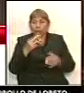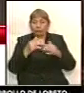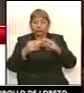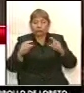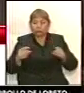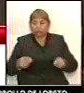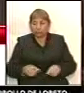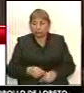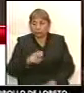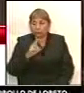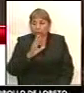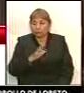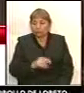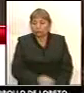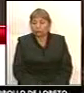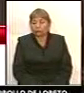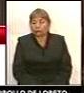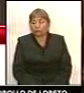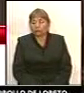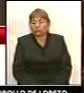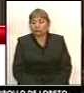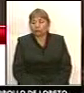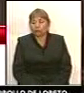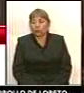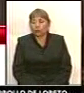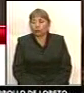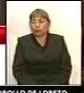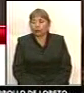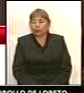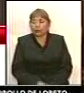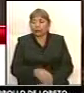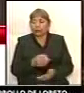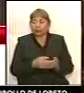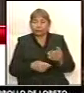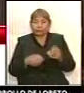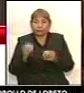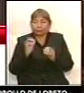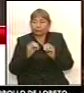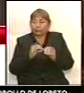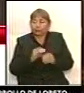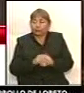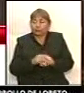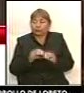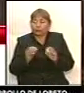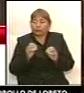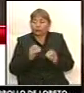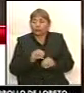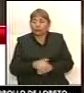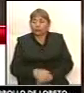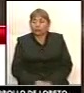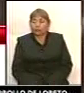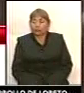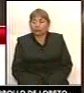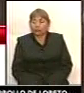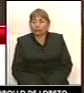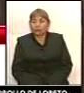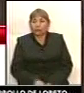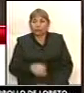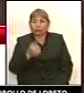sería 25.000. Asimismo, también en el caso de los créditos cuyo monto original fue un desembolso de